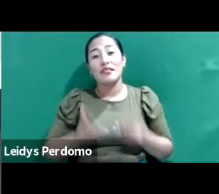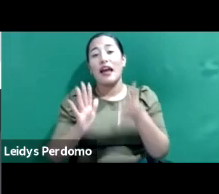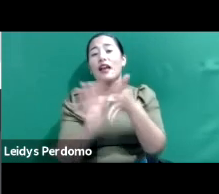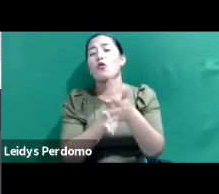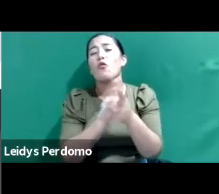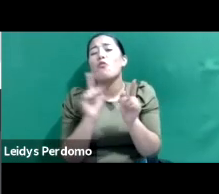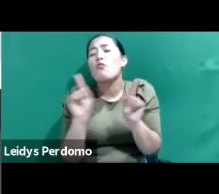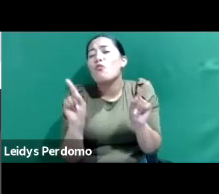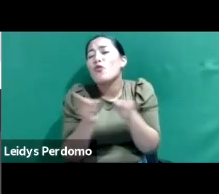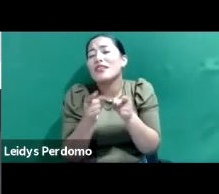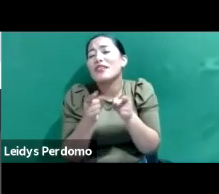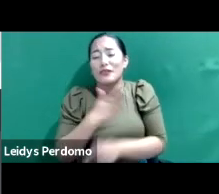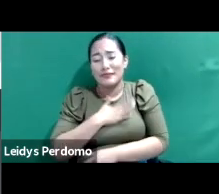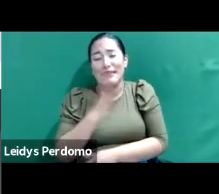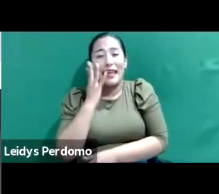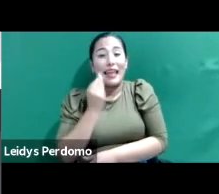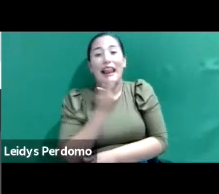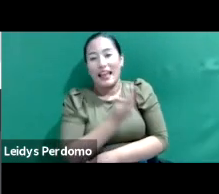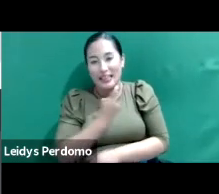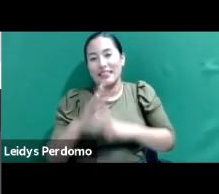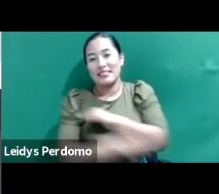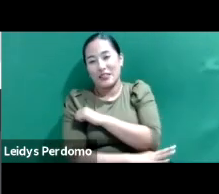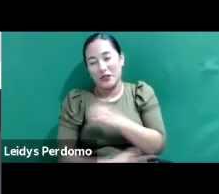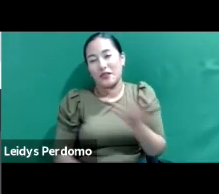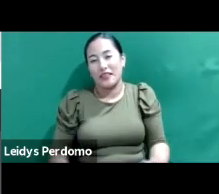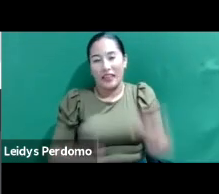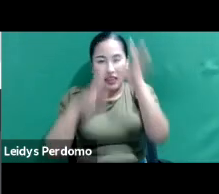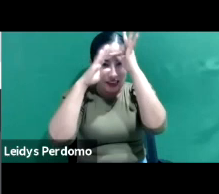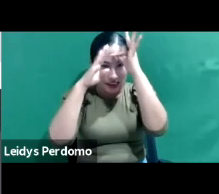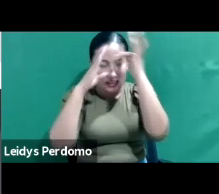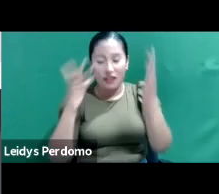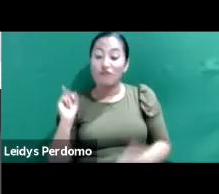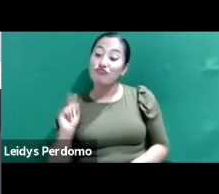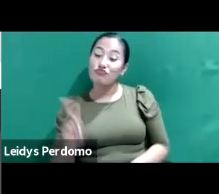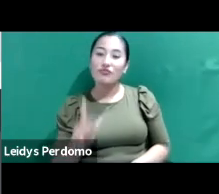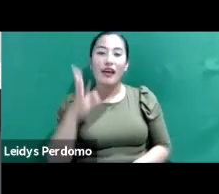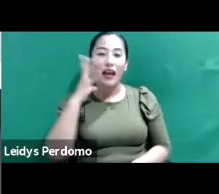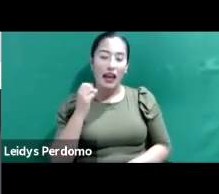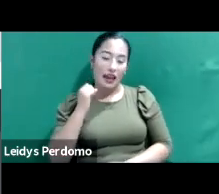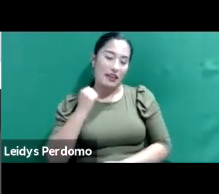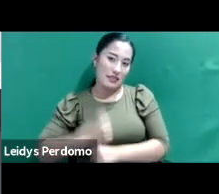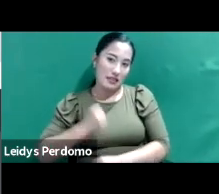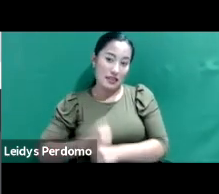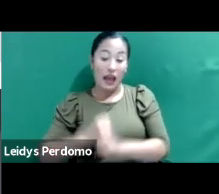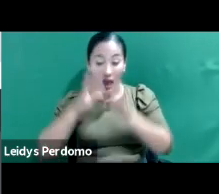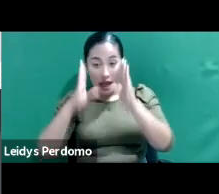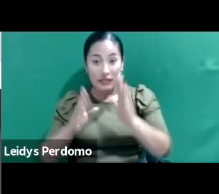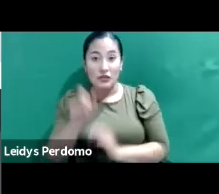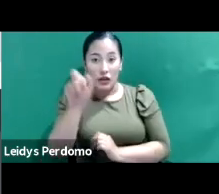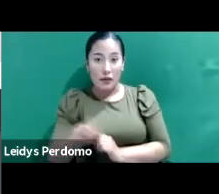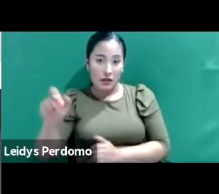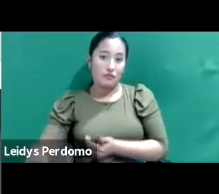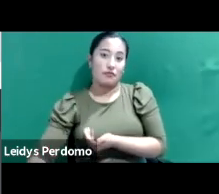poco de nuestra experiencia. Las dos somos psicólogas clínicas con una trayectoria en atención a pacientes, adicionalmente